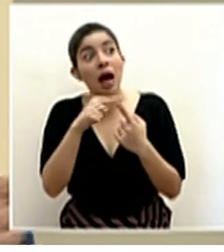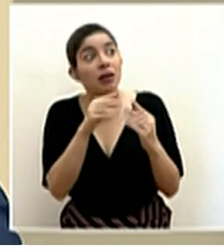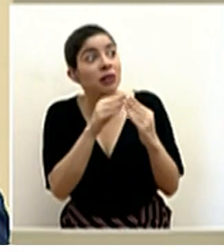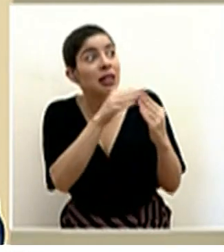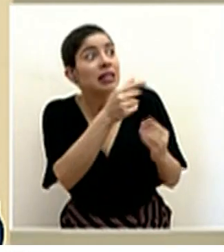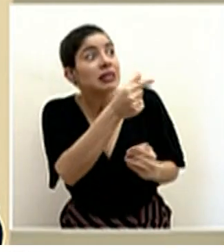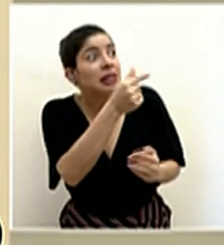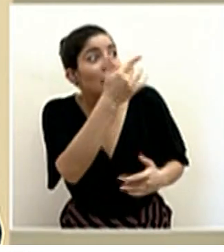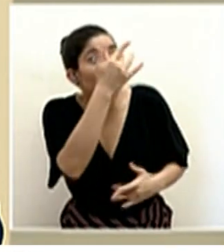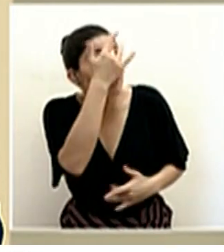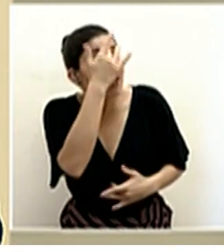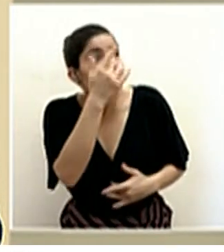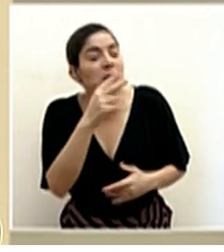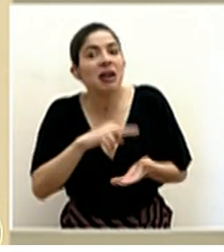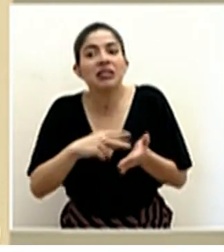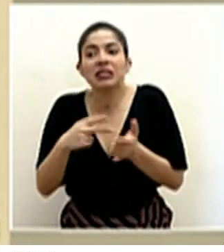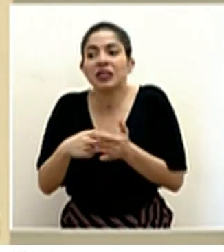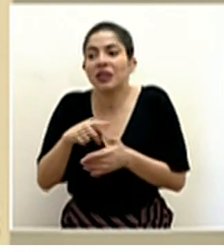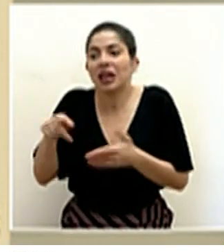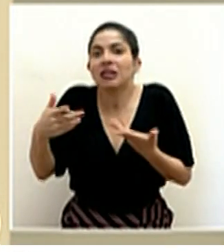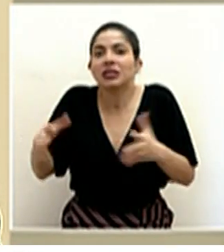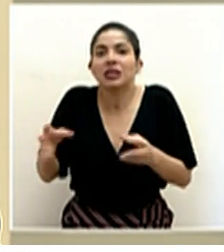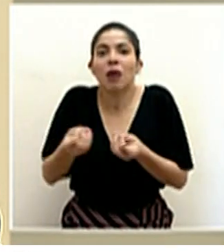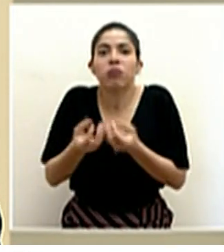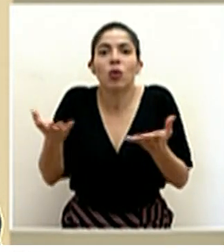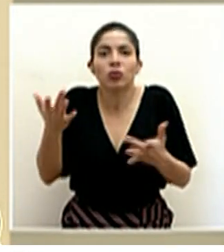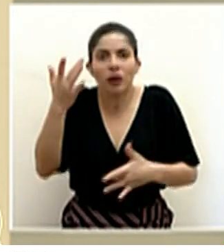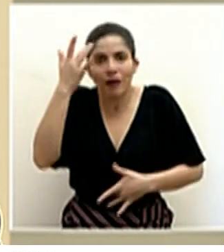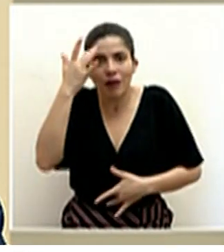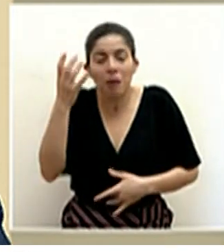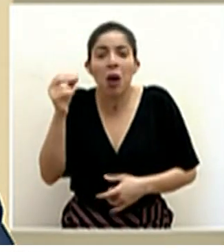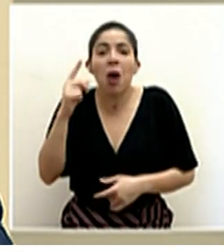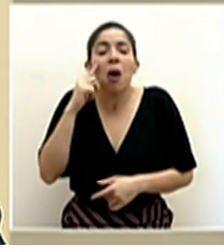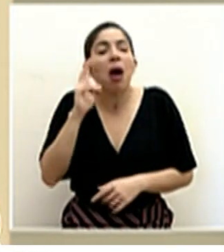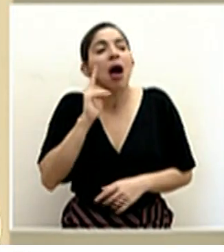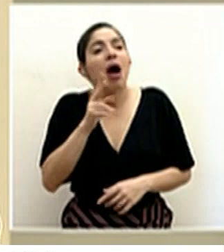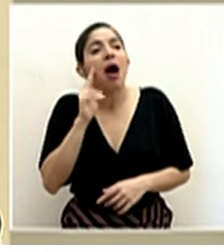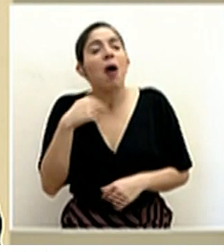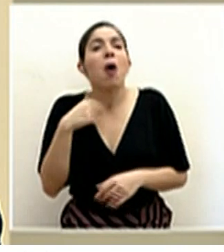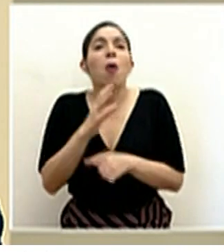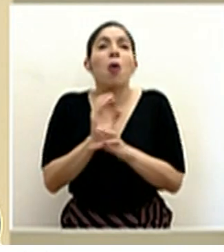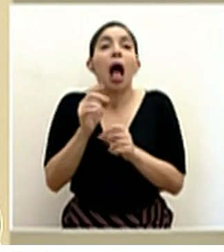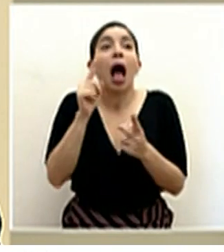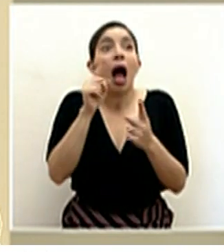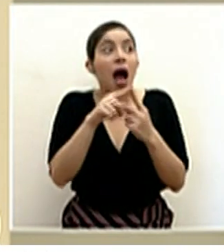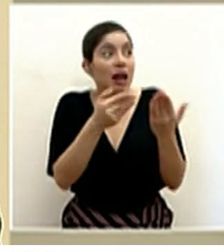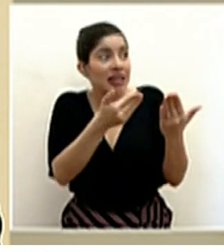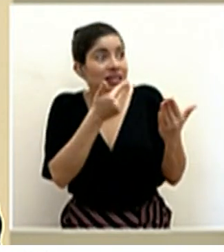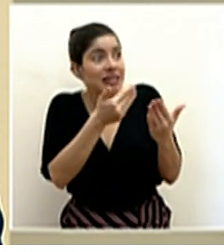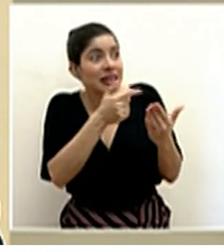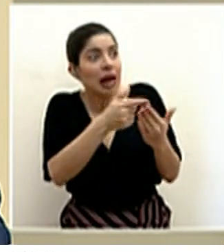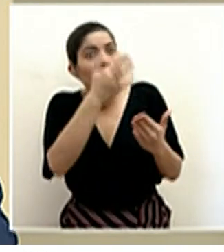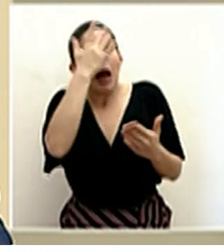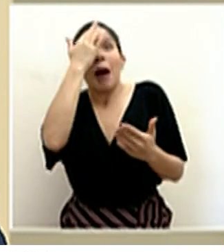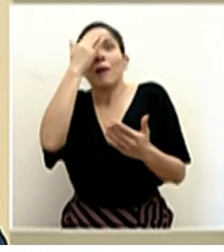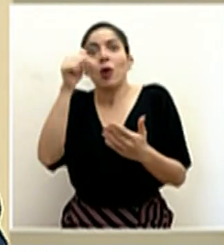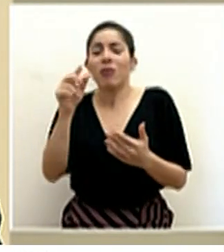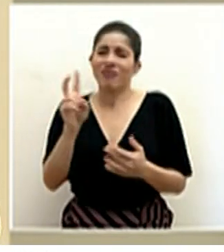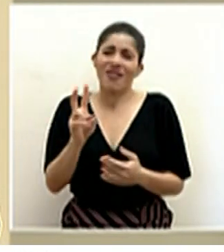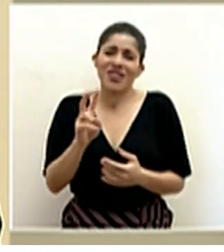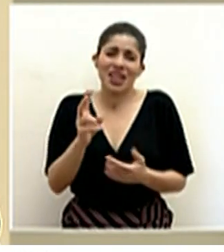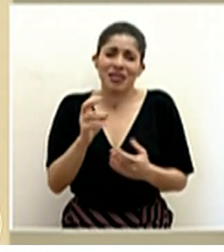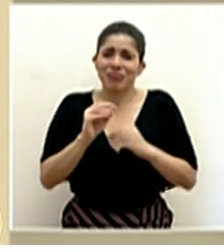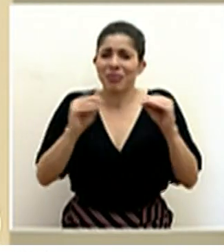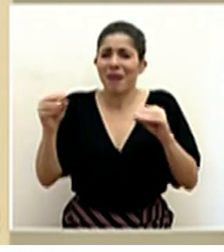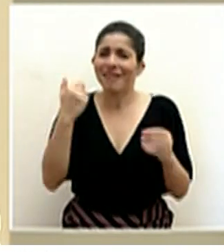ya pueden haber muchos casos o haber exposiciones que no, o se subestimaron o simplemente no se dimensionaron adecuadamente, porque el virus se transmite